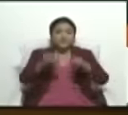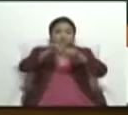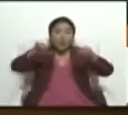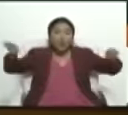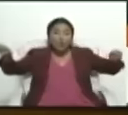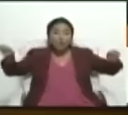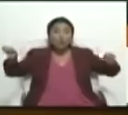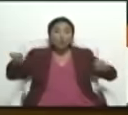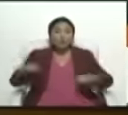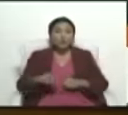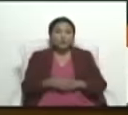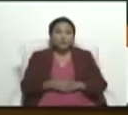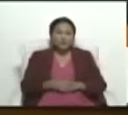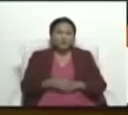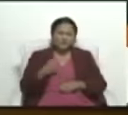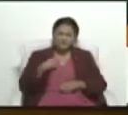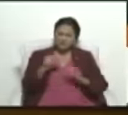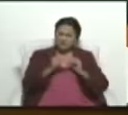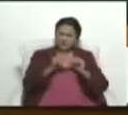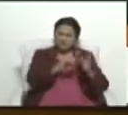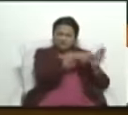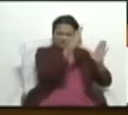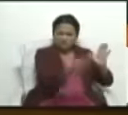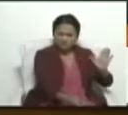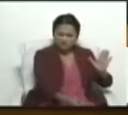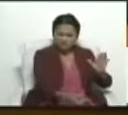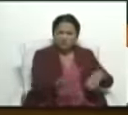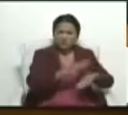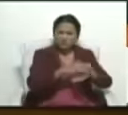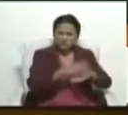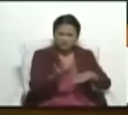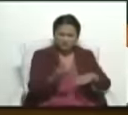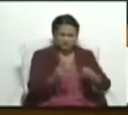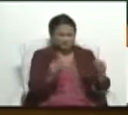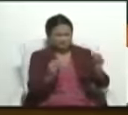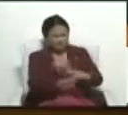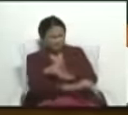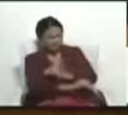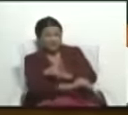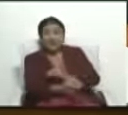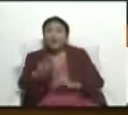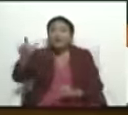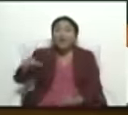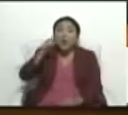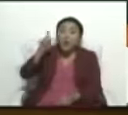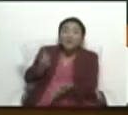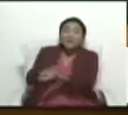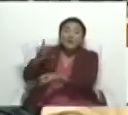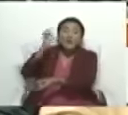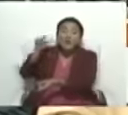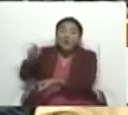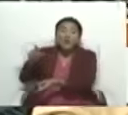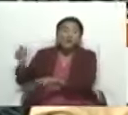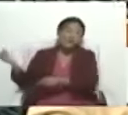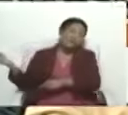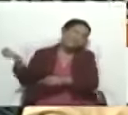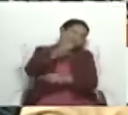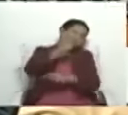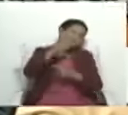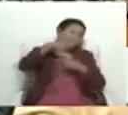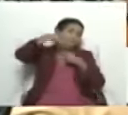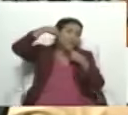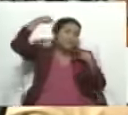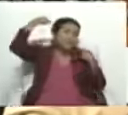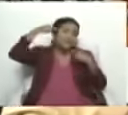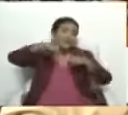que no correspondía a la caída, era porque Guillermo Améstica fue quien le dio el batazo en la cara. Le desfigura el rostro, le